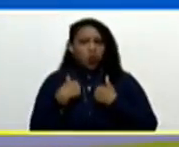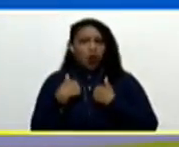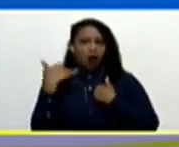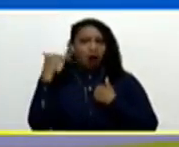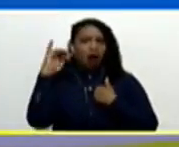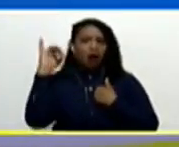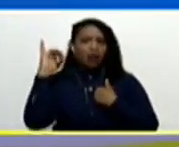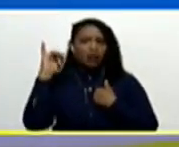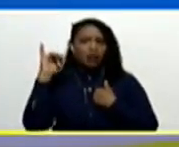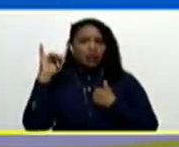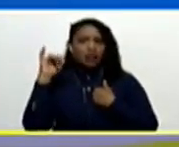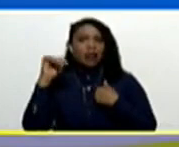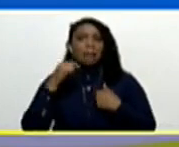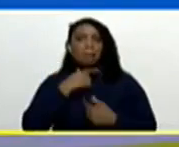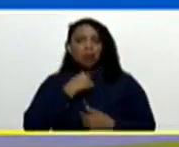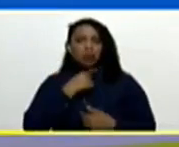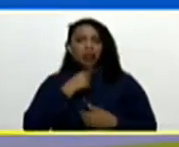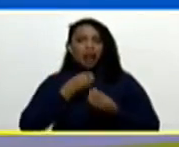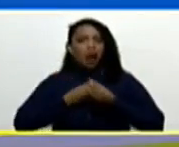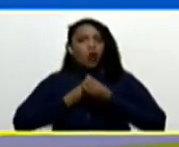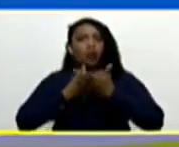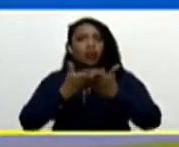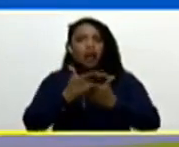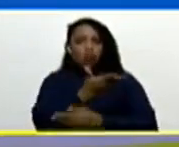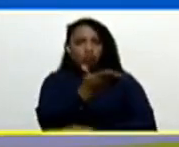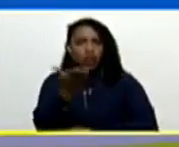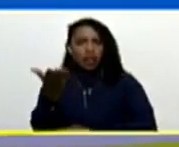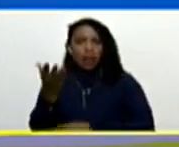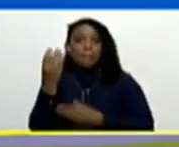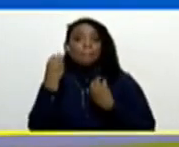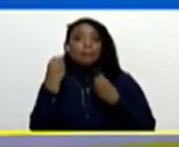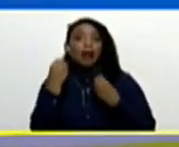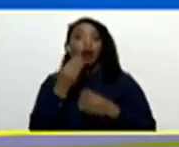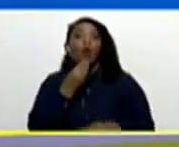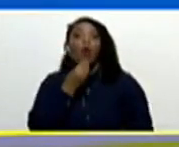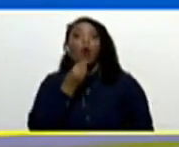que me gustaría transmitir especialmente para los jóvenes,